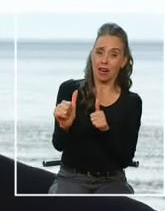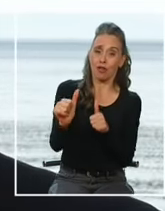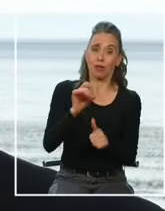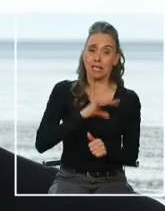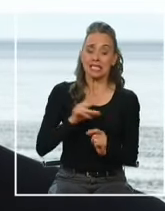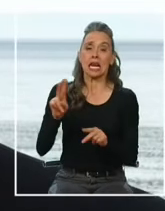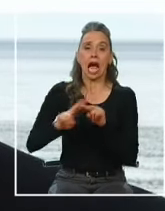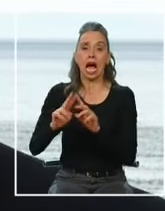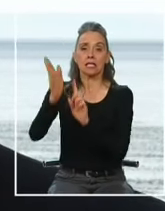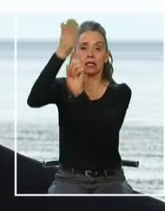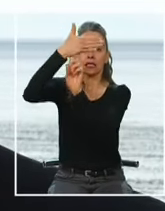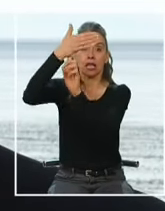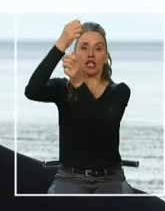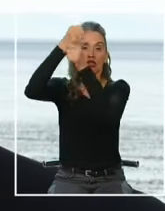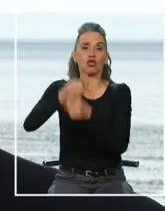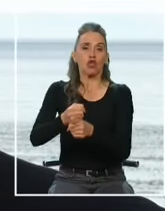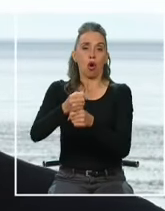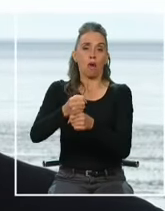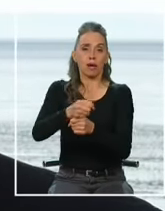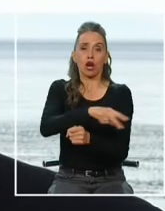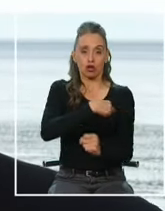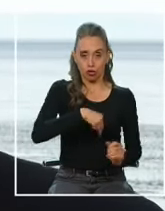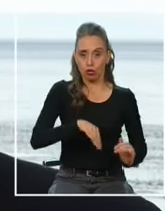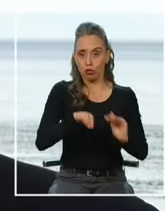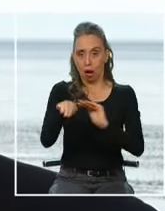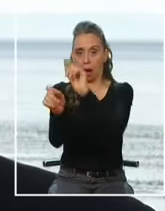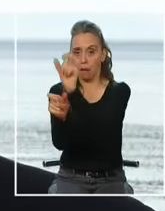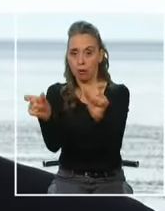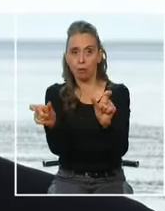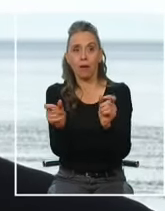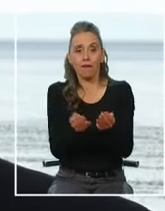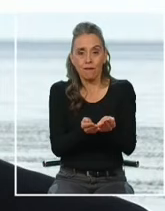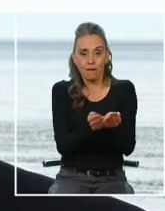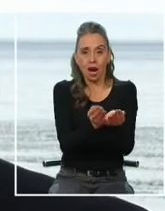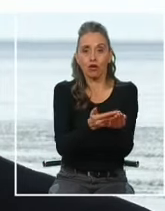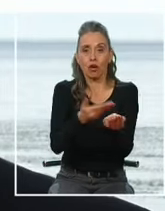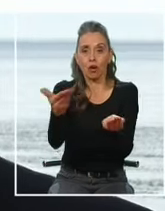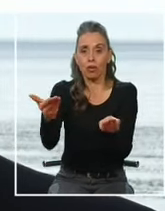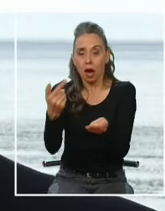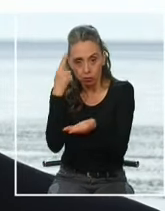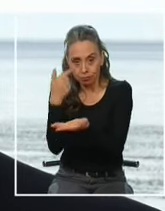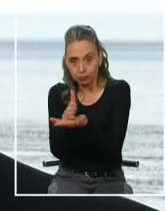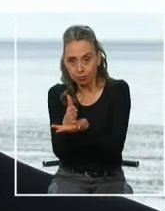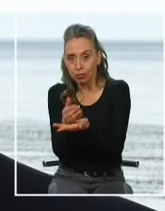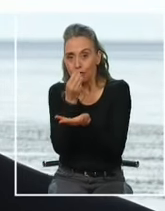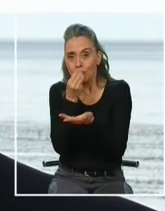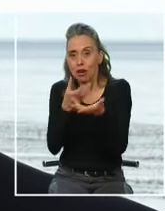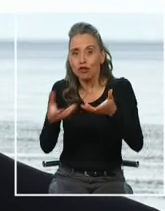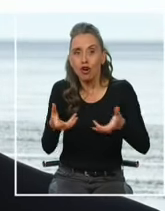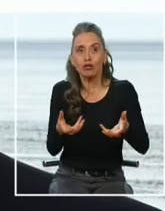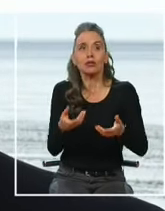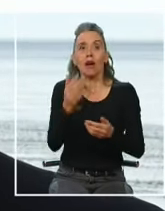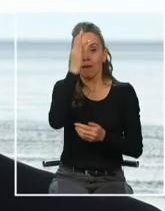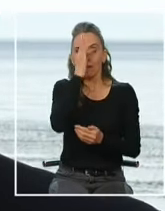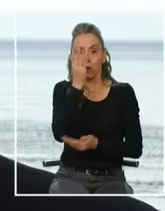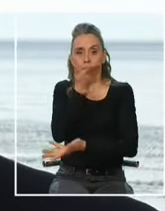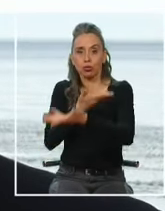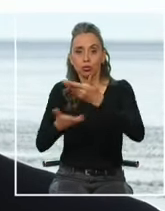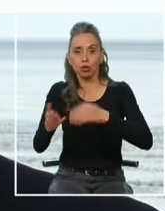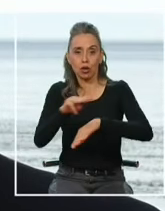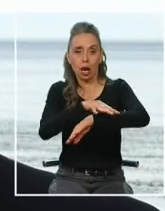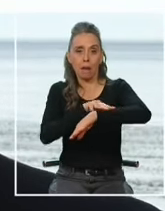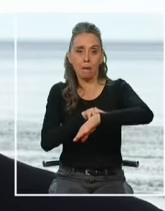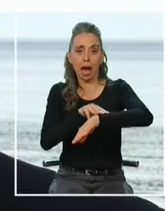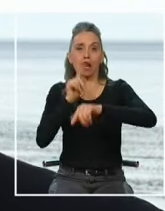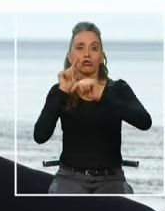país. Nosotros los apoyamos llevándole el aprovisionamiento logístico y haciendo el cambio de las dotaciones de marinos